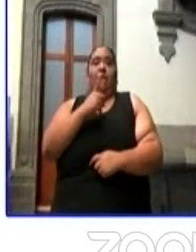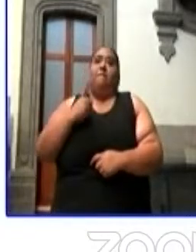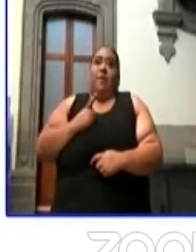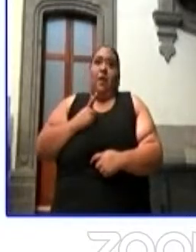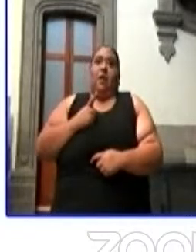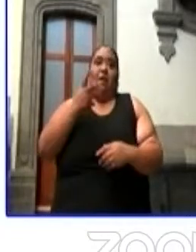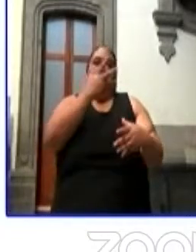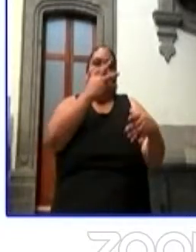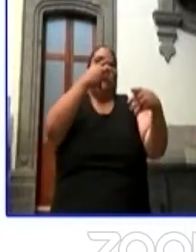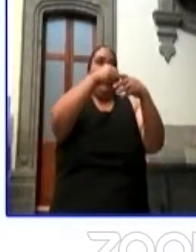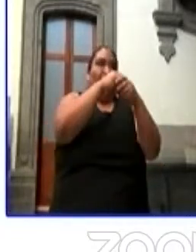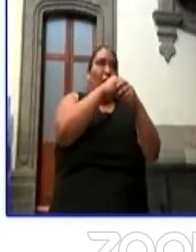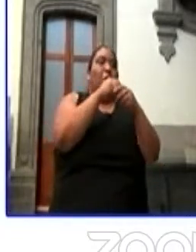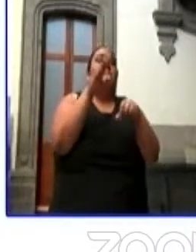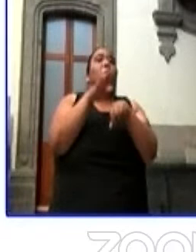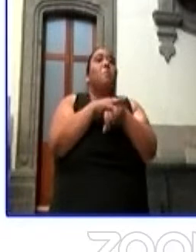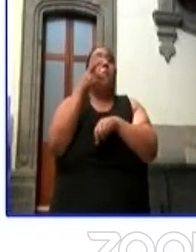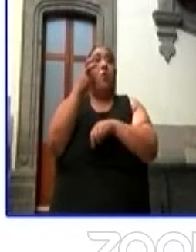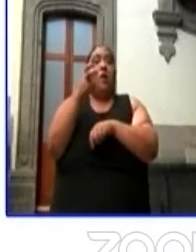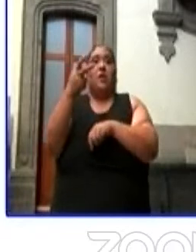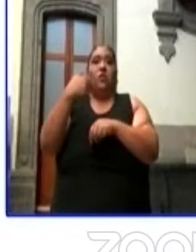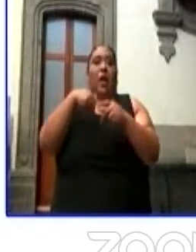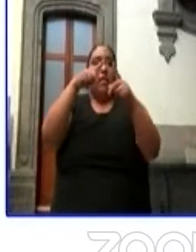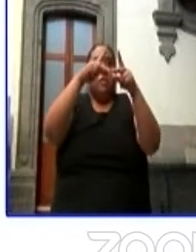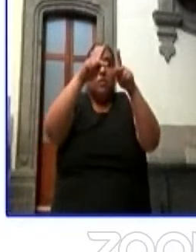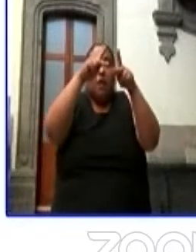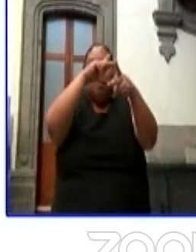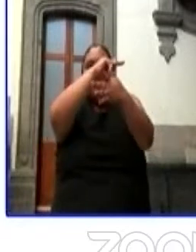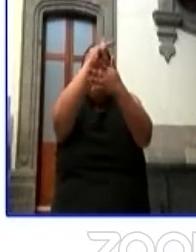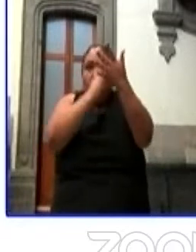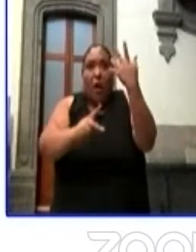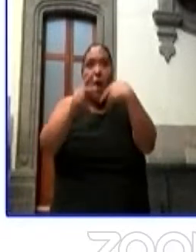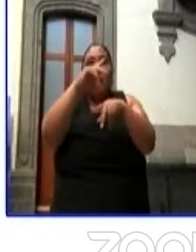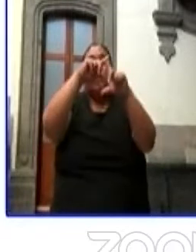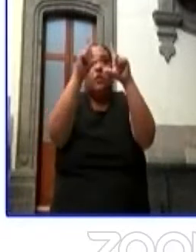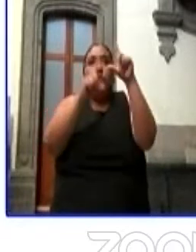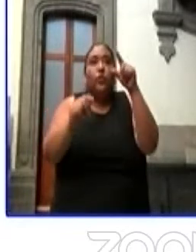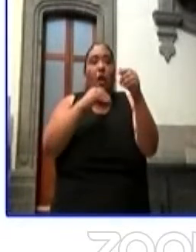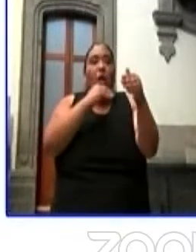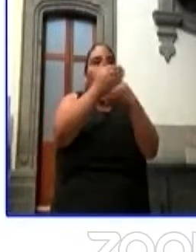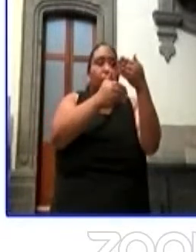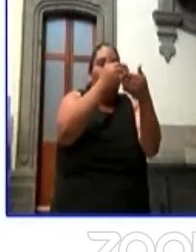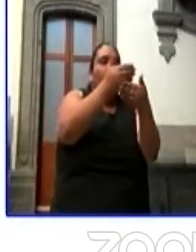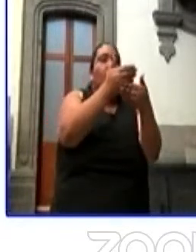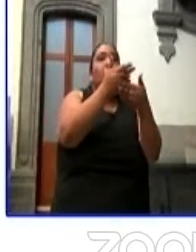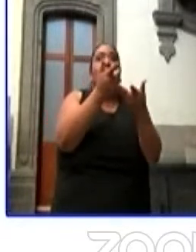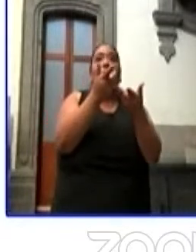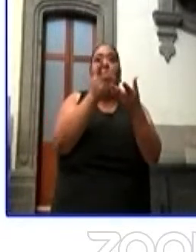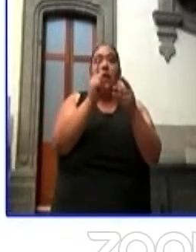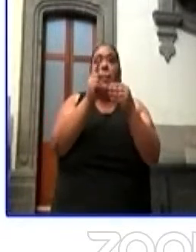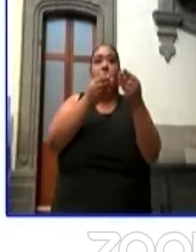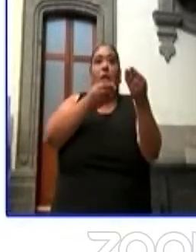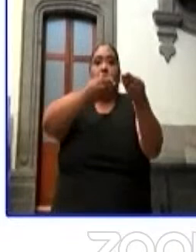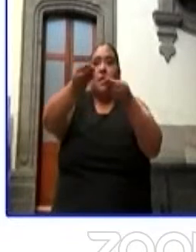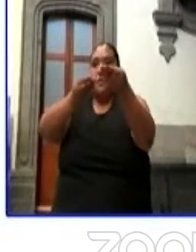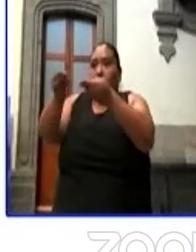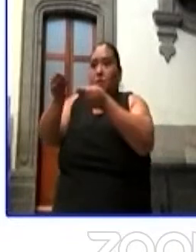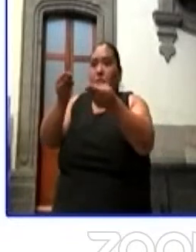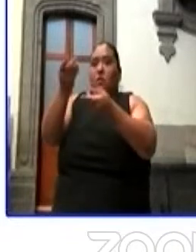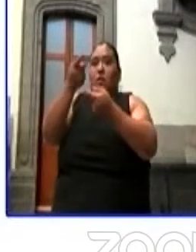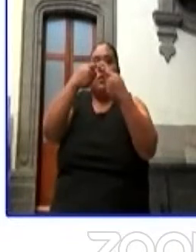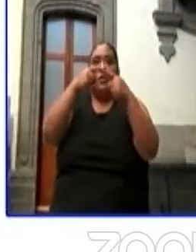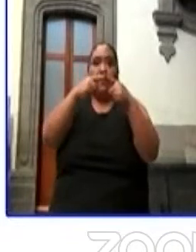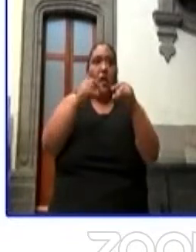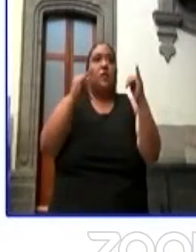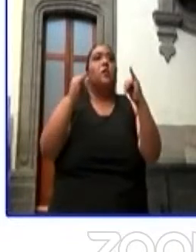ello es que una vez avanzados los trabajos del Plan Nacional, se entregaron sobre todo a los institutos con quienes hemos tenido